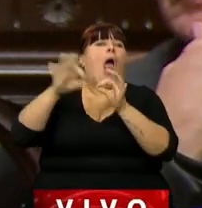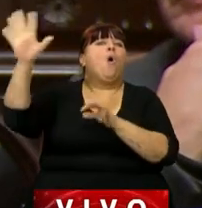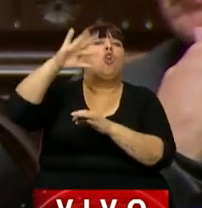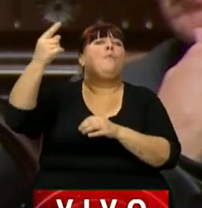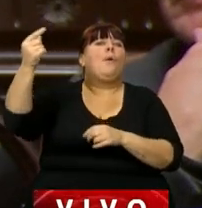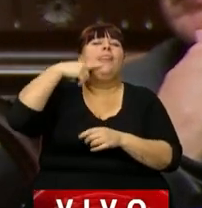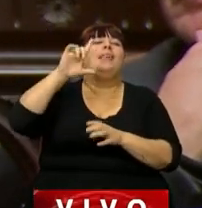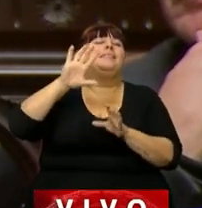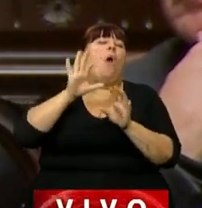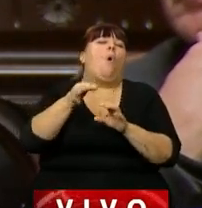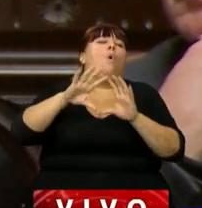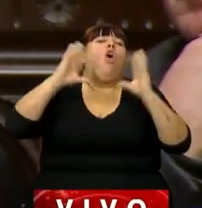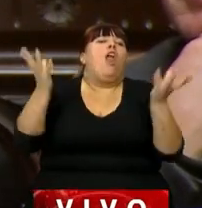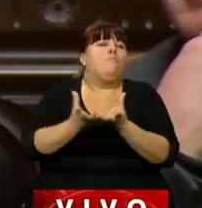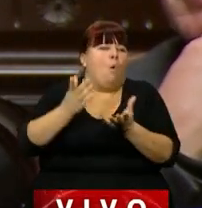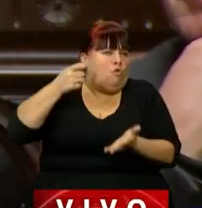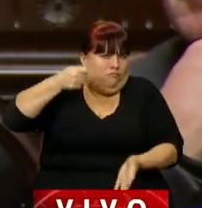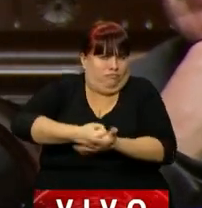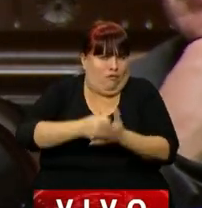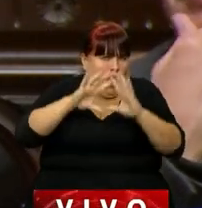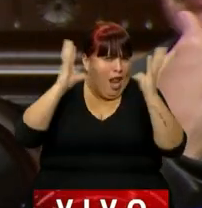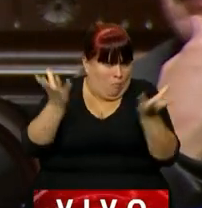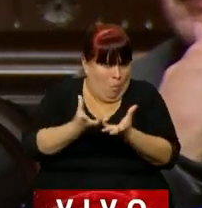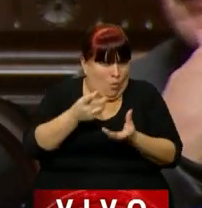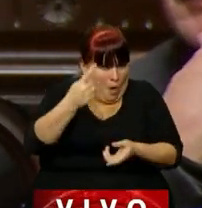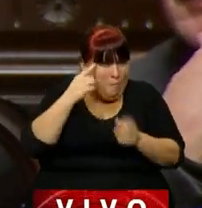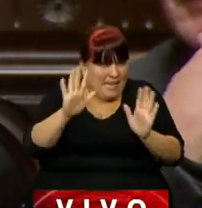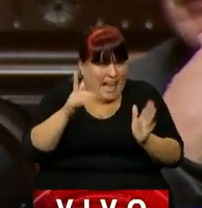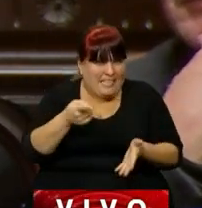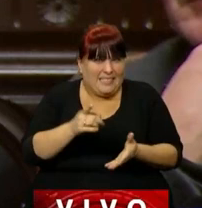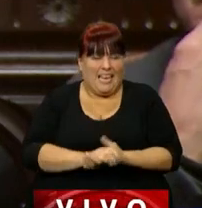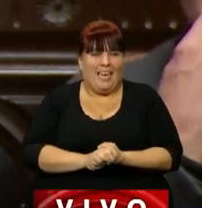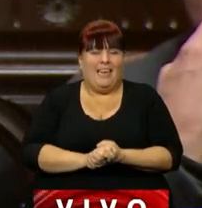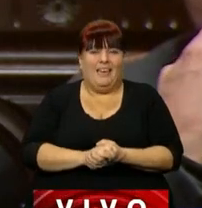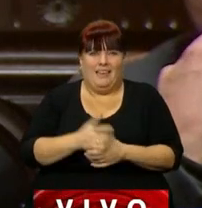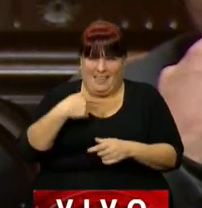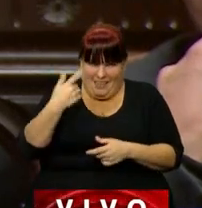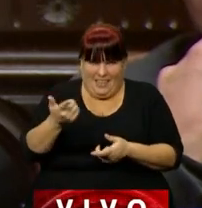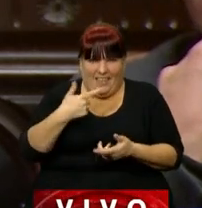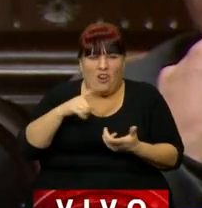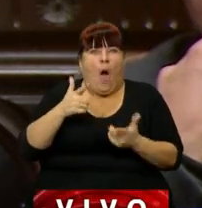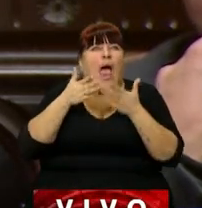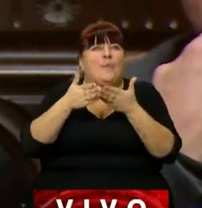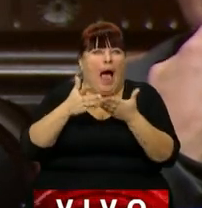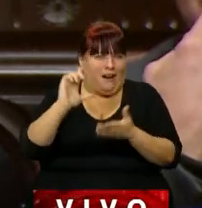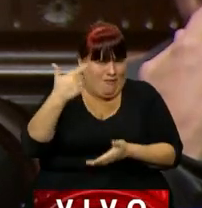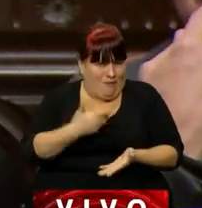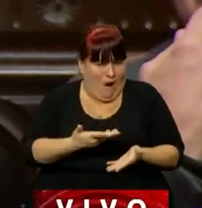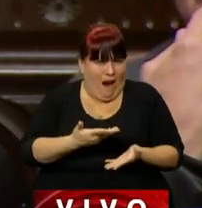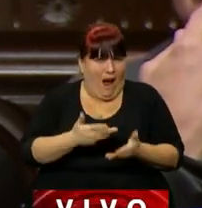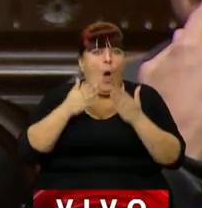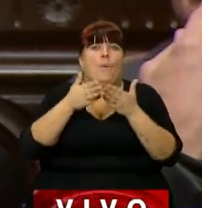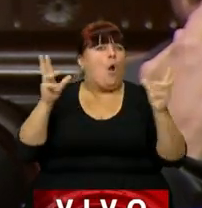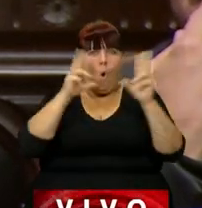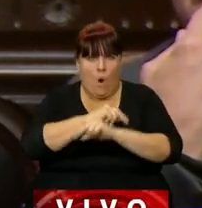mi abuelo vino de Europa, vinimos al culo del mundo. Un país que está en el culo del mundo, ¿a usted le parece que no es vulnerable a no contar con flota? Nos quedamos sin